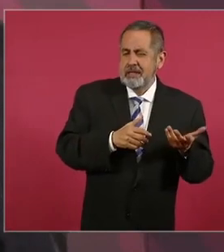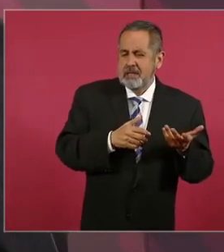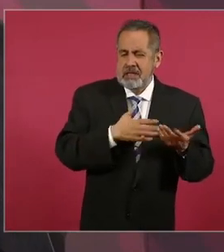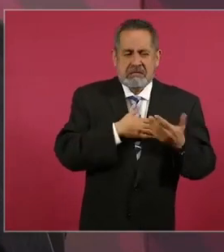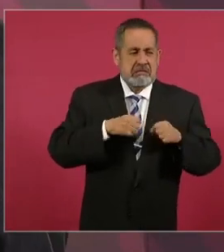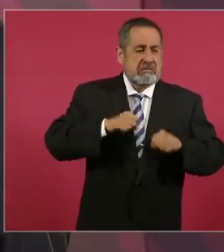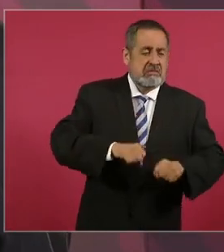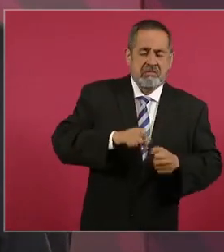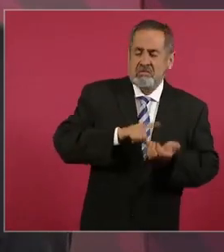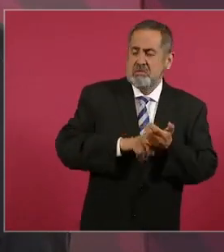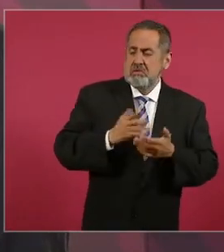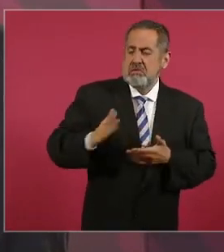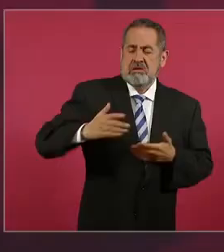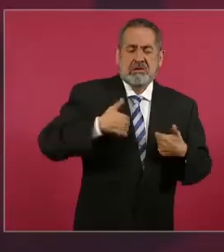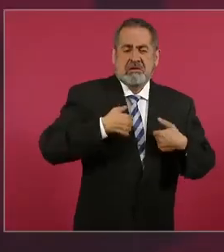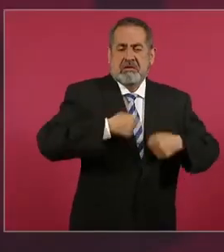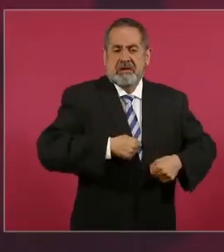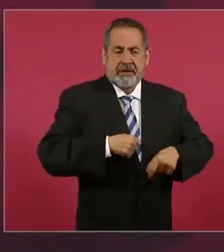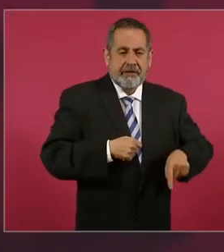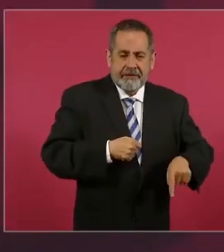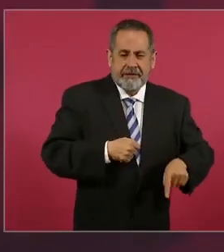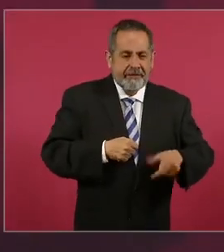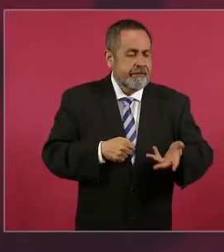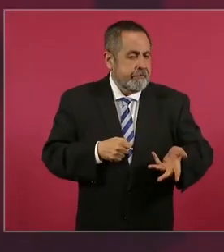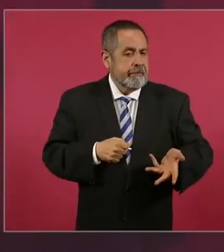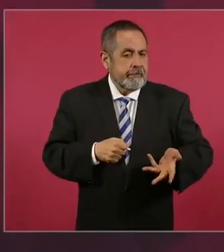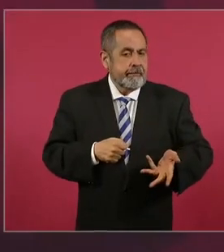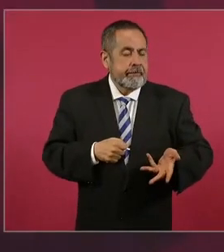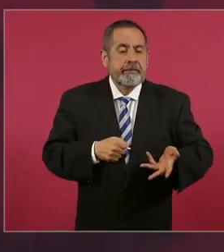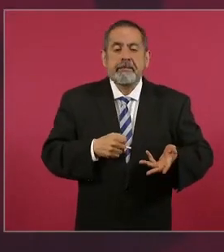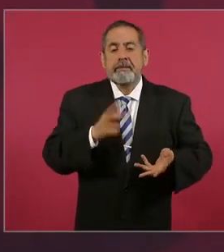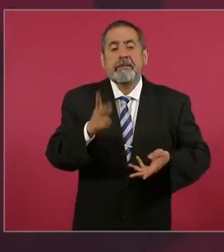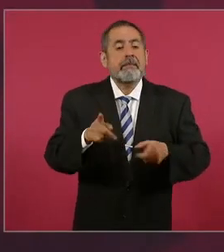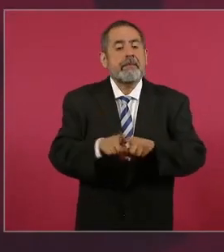fueros, privilegios, así como